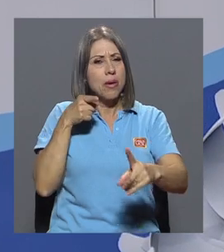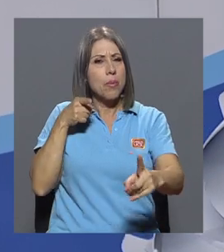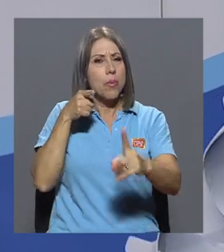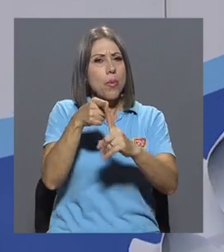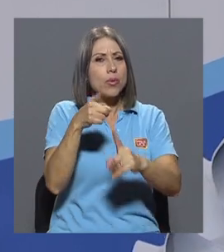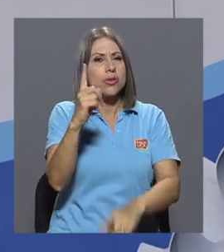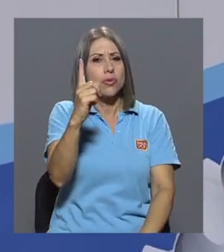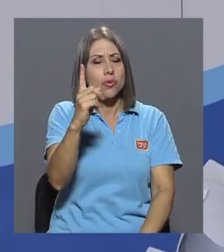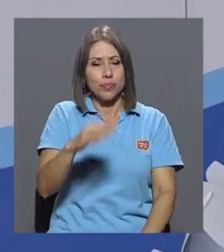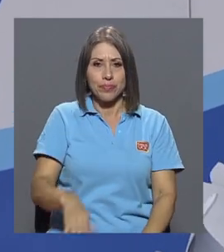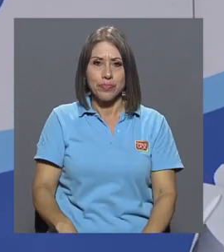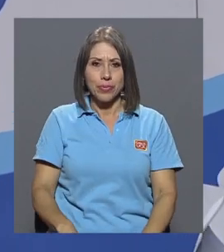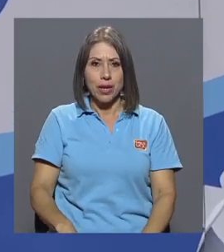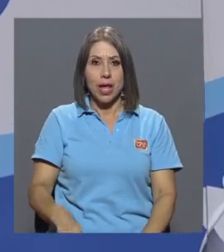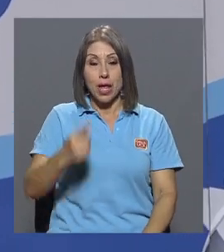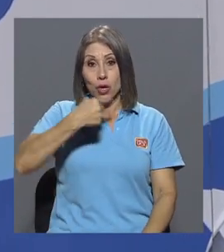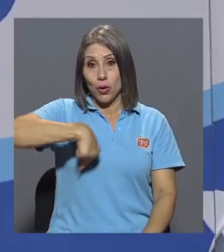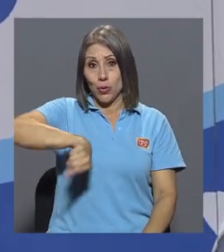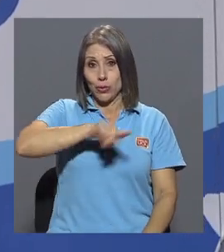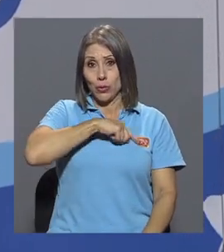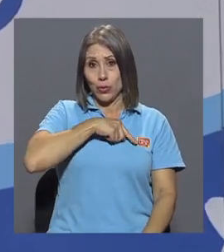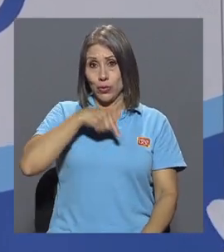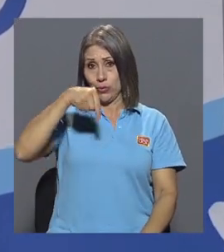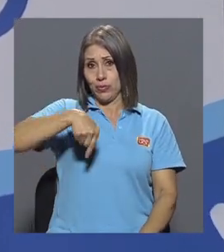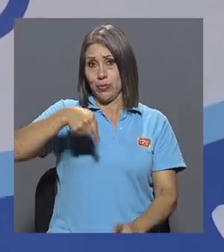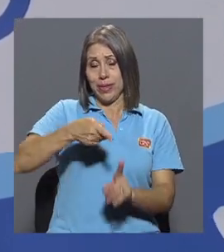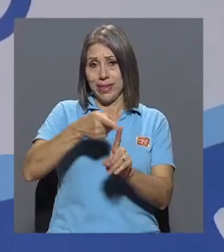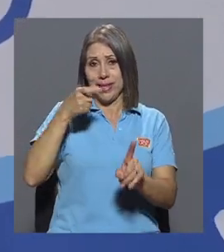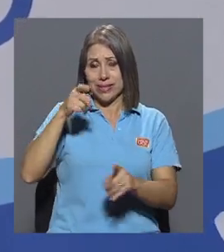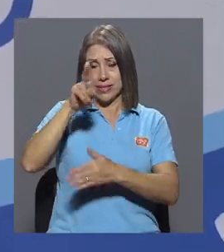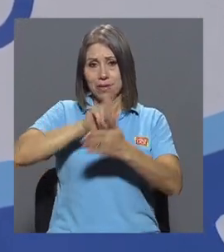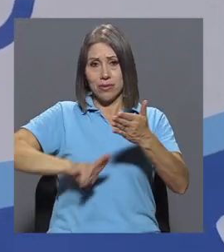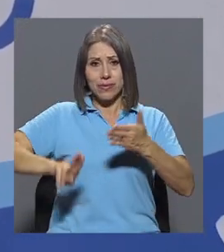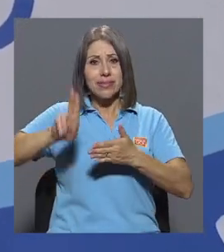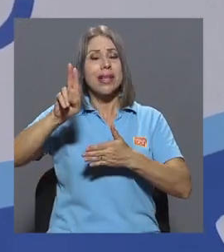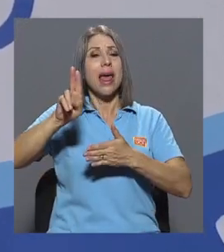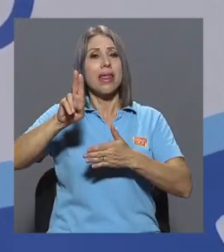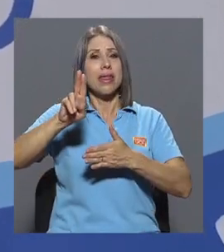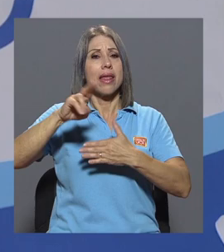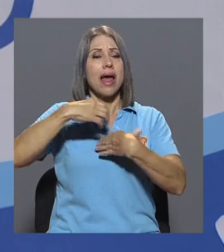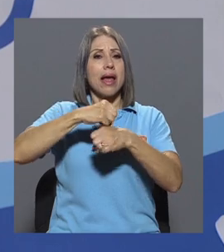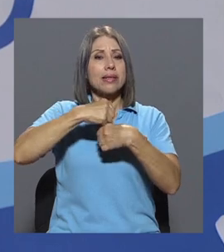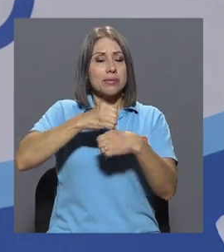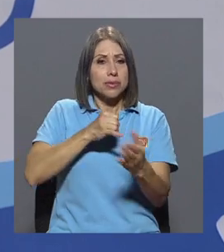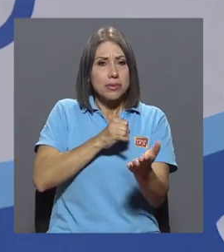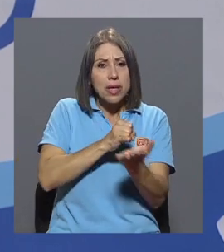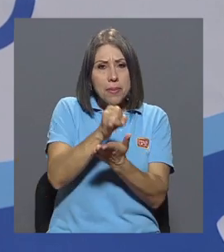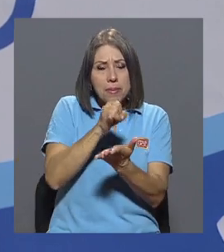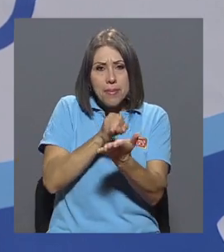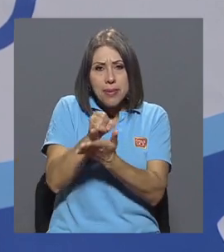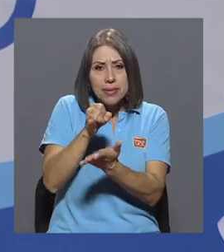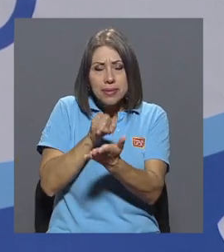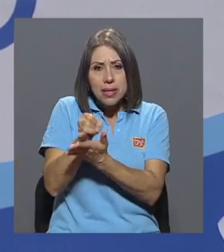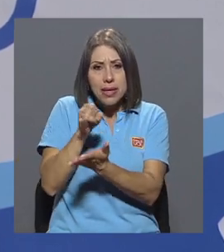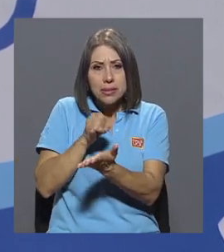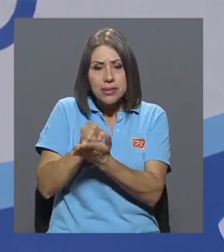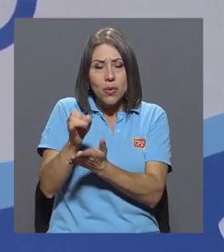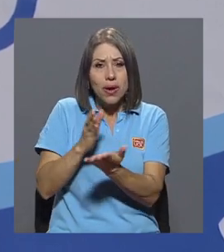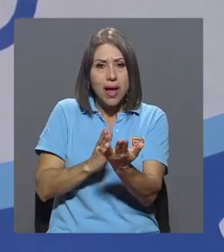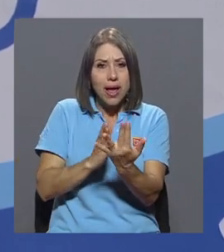nosotros desde la universidad vamos a hacer investigación a través de las pruebas